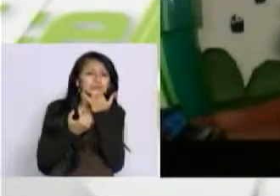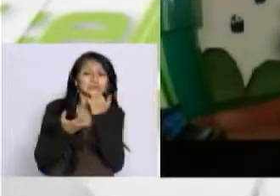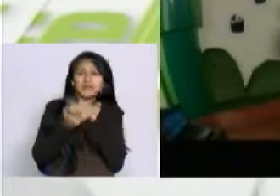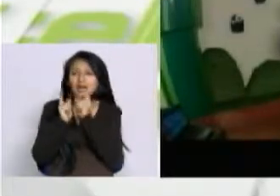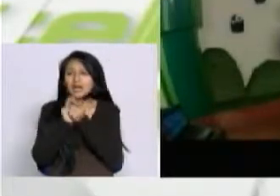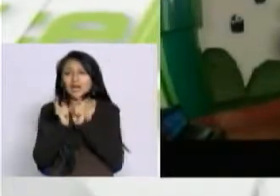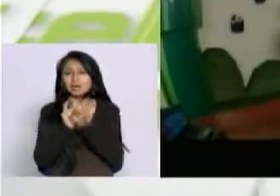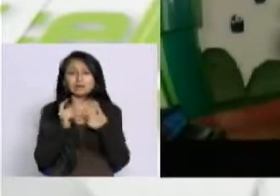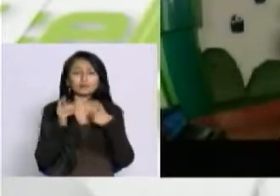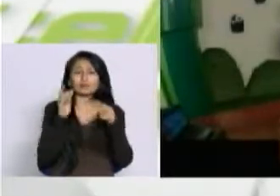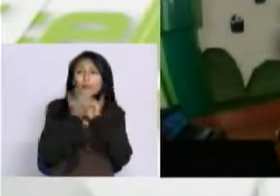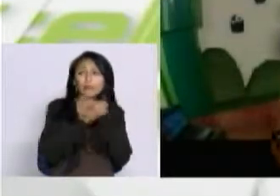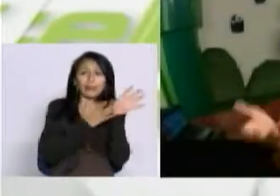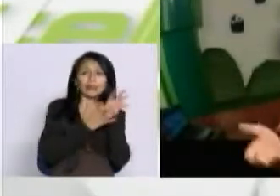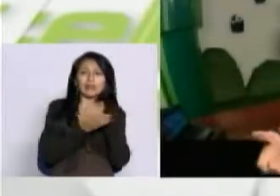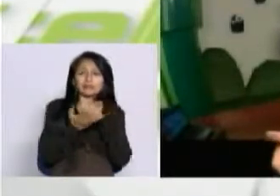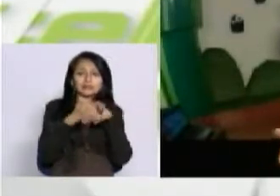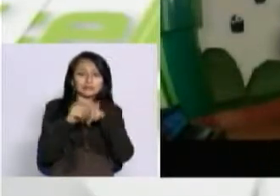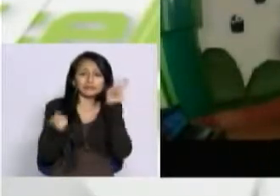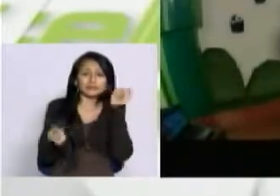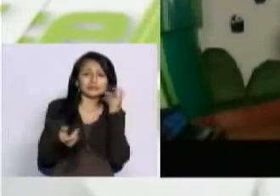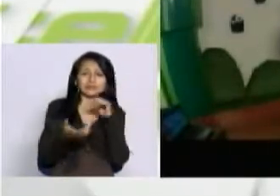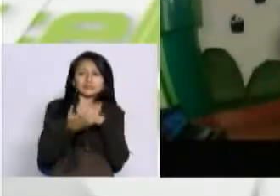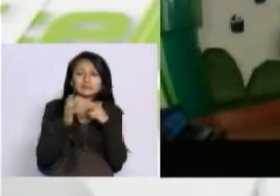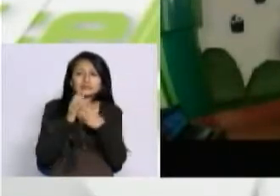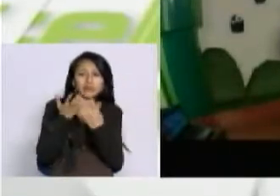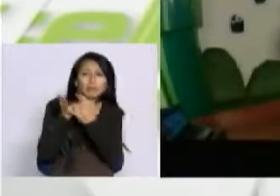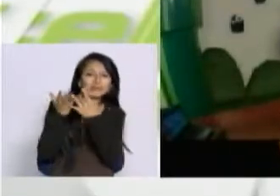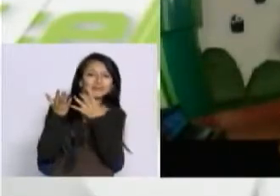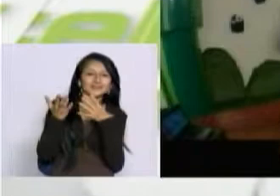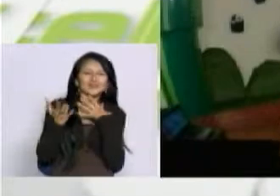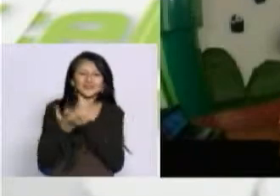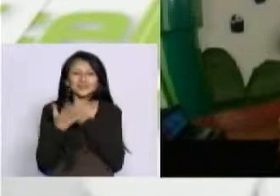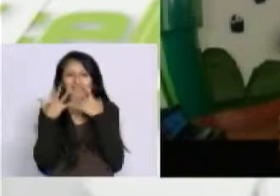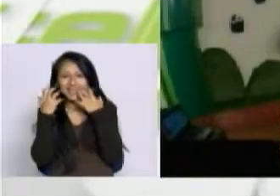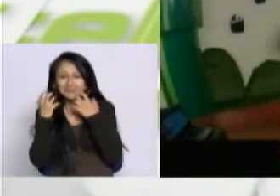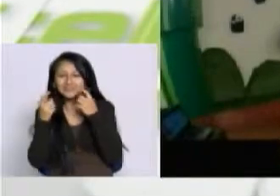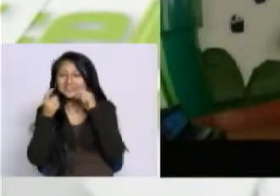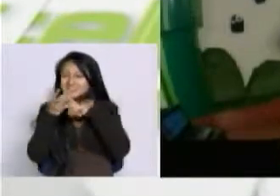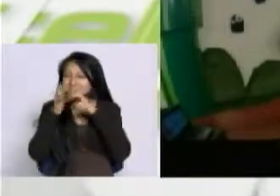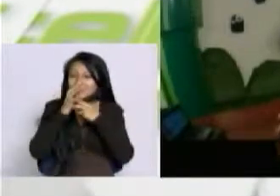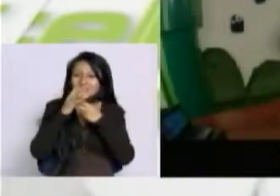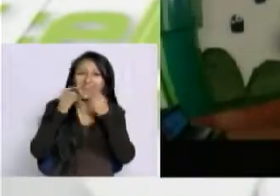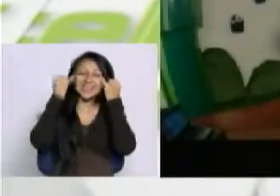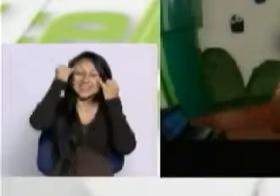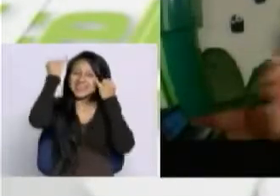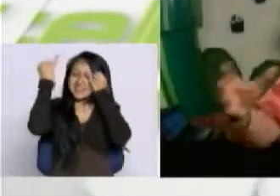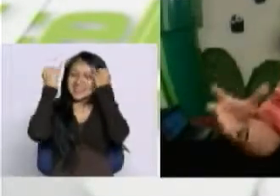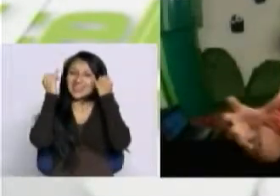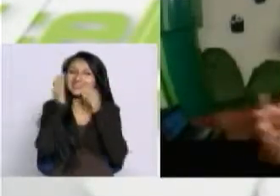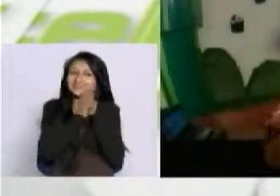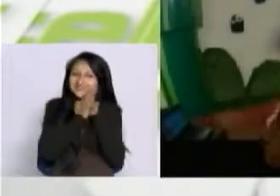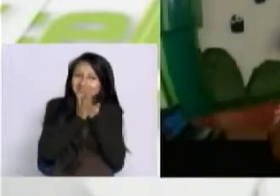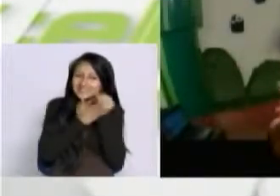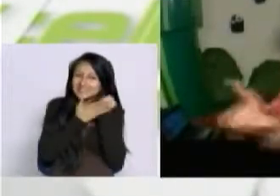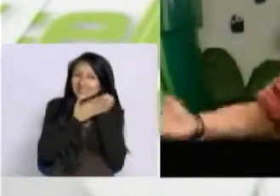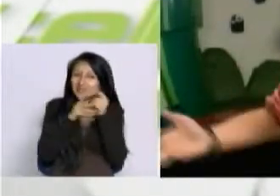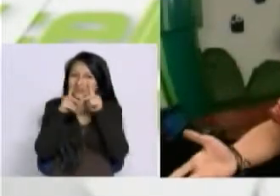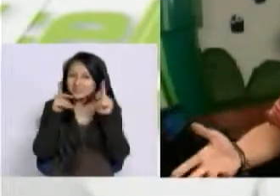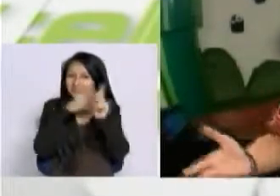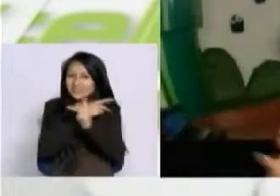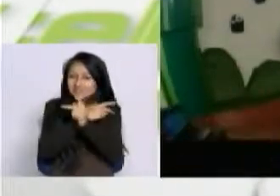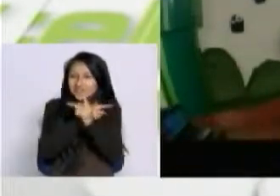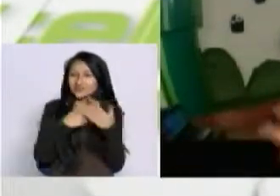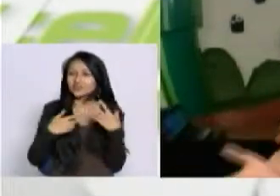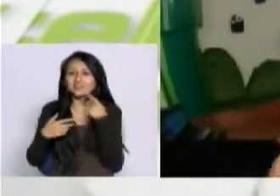nos iban a echar. Entonces eso quisimos manejarlo también con el gerente del canal, a quien estuvimos entrevistando. Llegamos los tres presentadores a decirle: